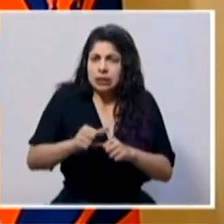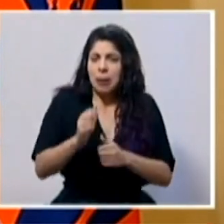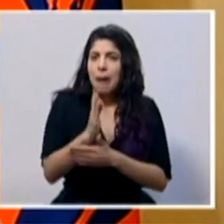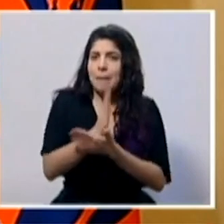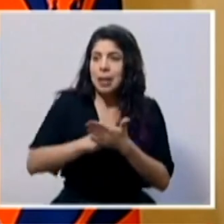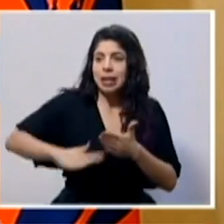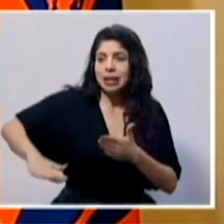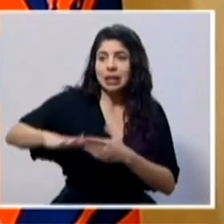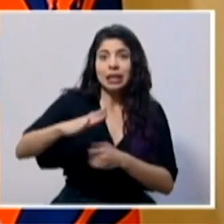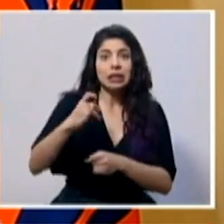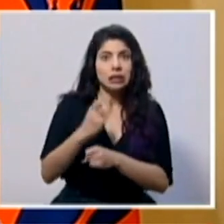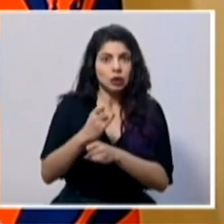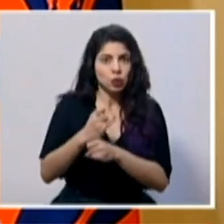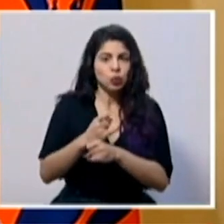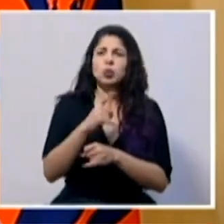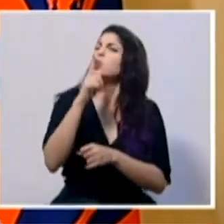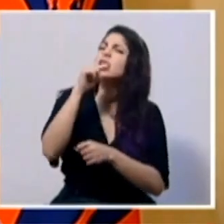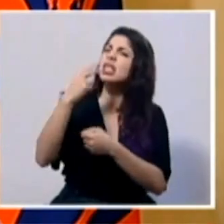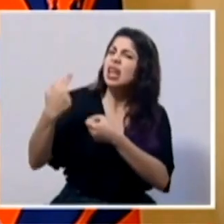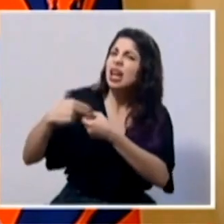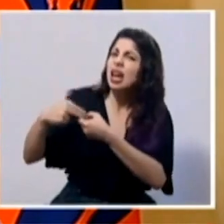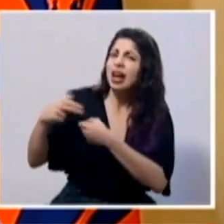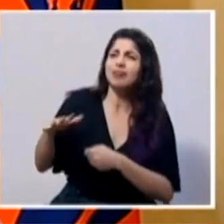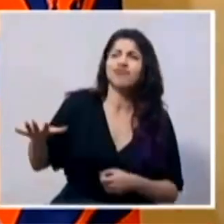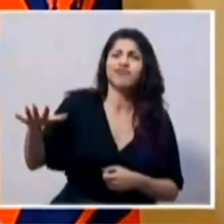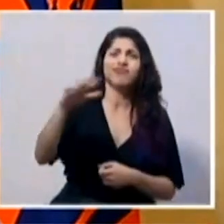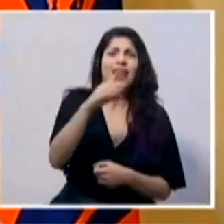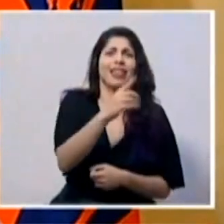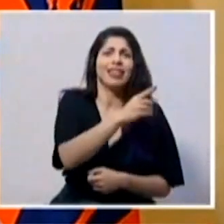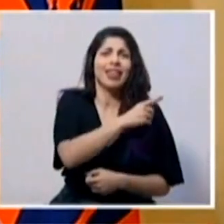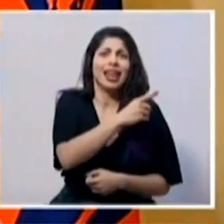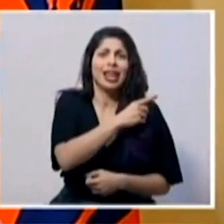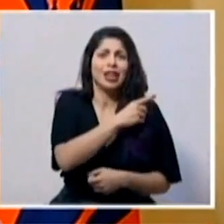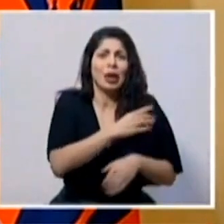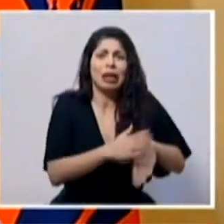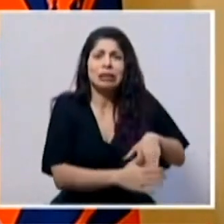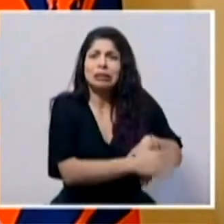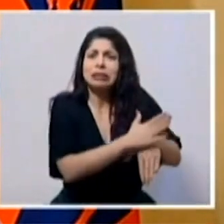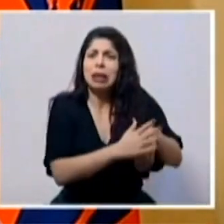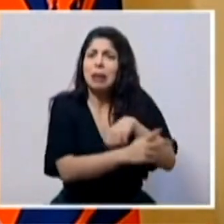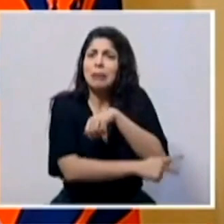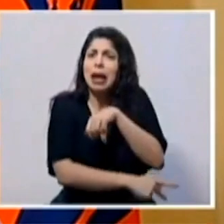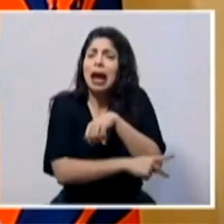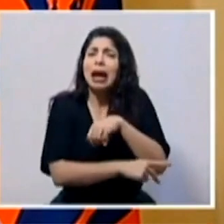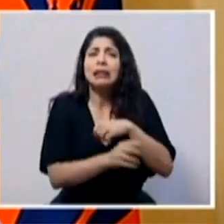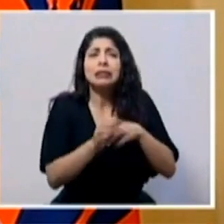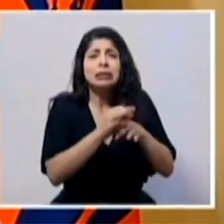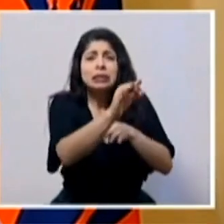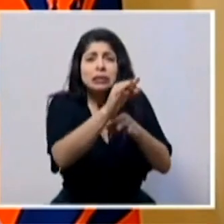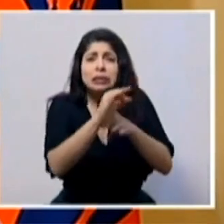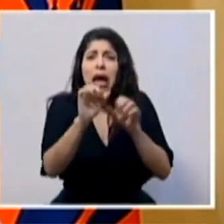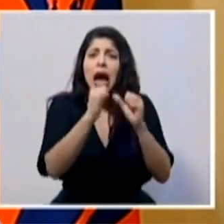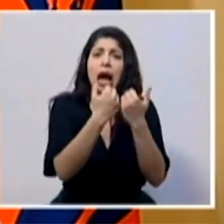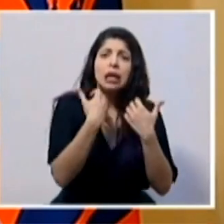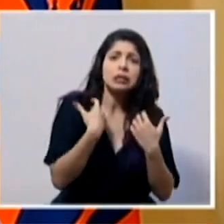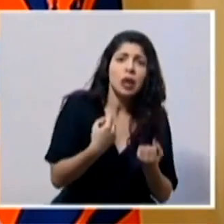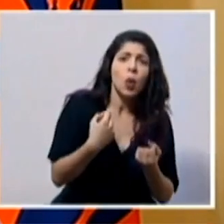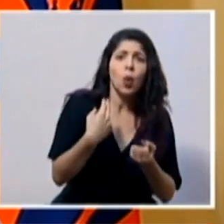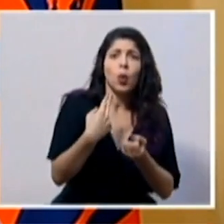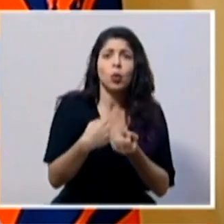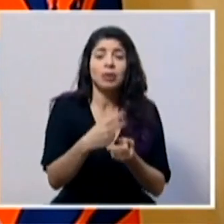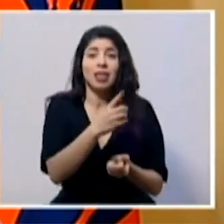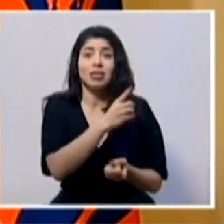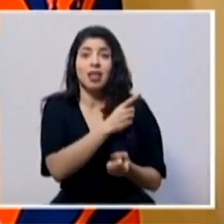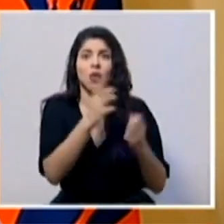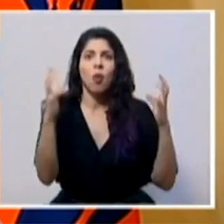la institución, en donde han participado todos los directores a lo largo y ancho del país, directores desde áreas de salud hasta directores de hospitales,